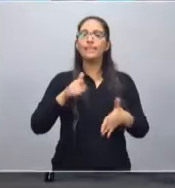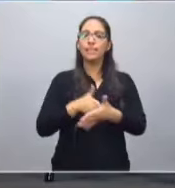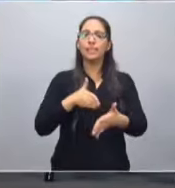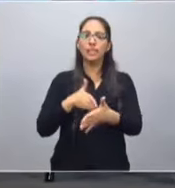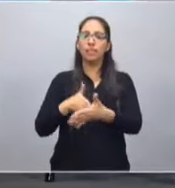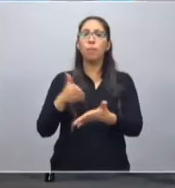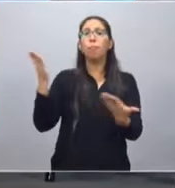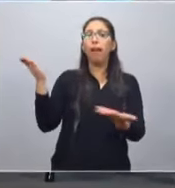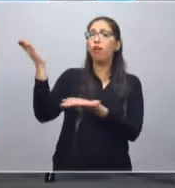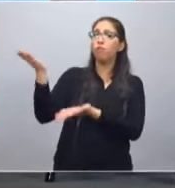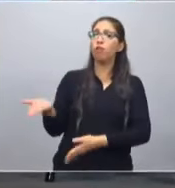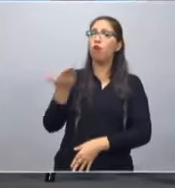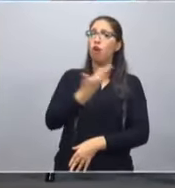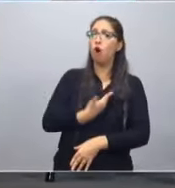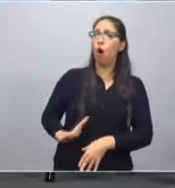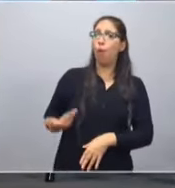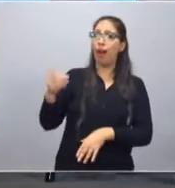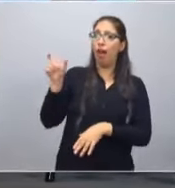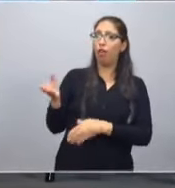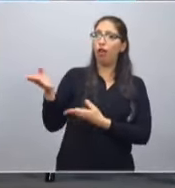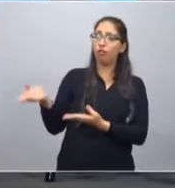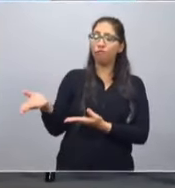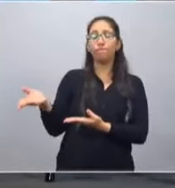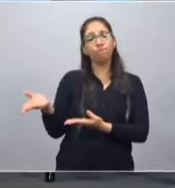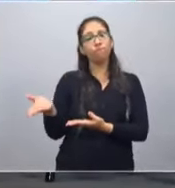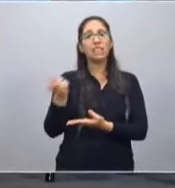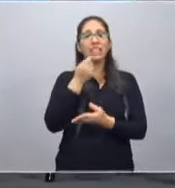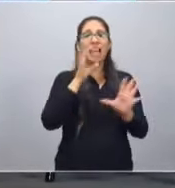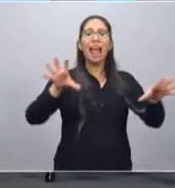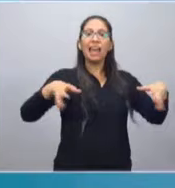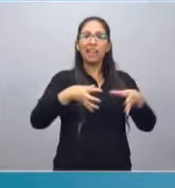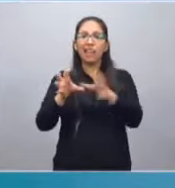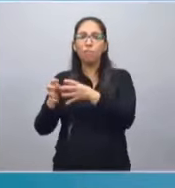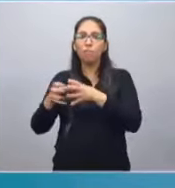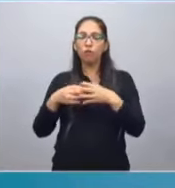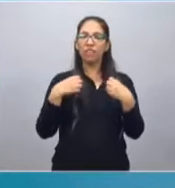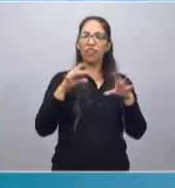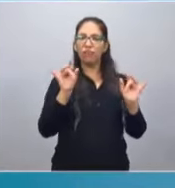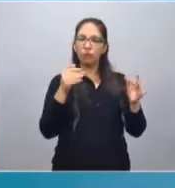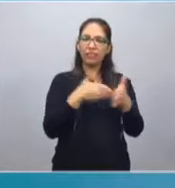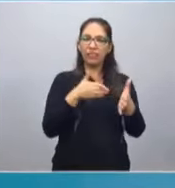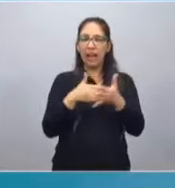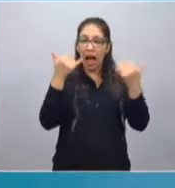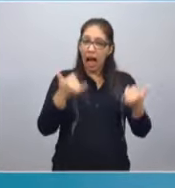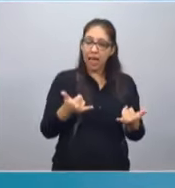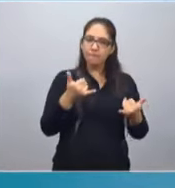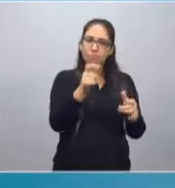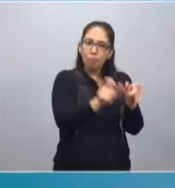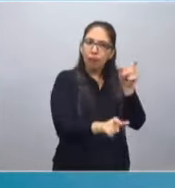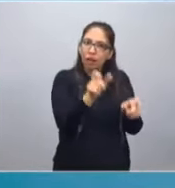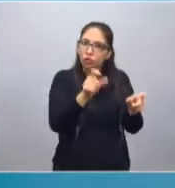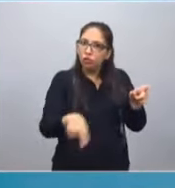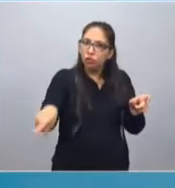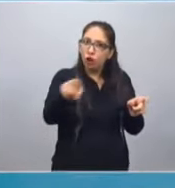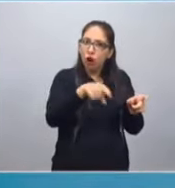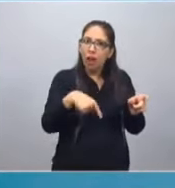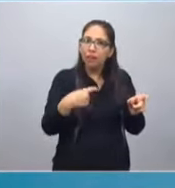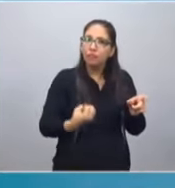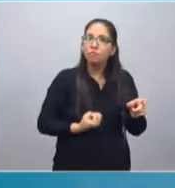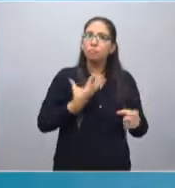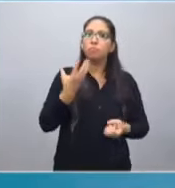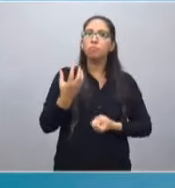gobernador cuando los equipos enfrentan dificultades hay jugadores y jugadoras que aparecen y piden la